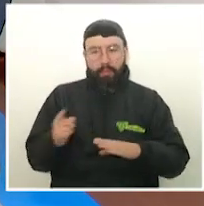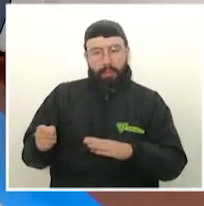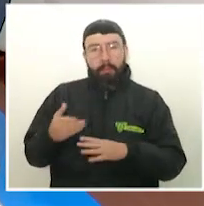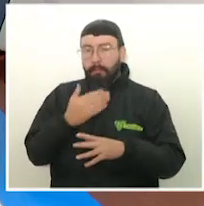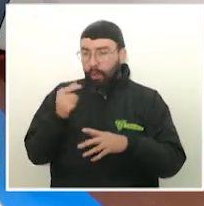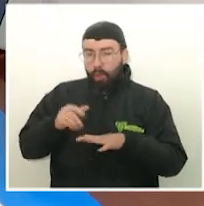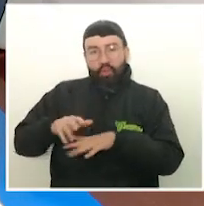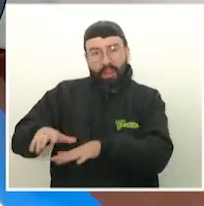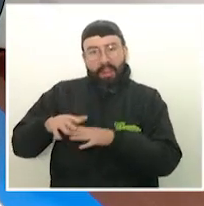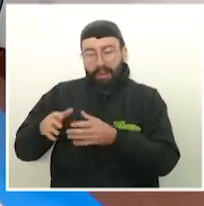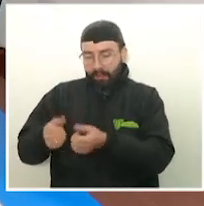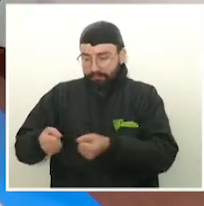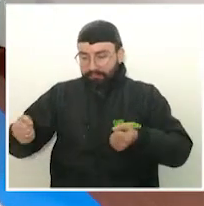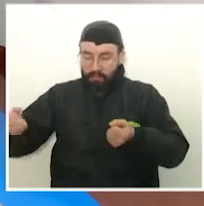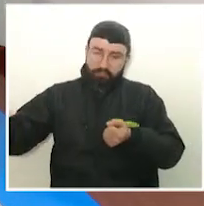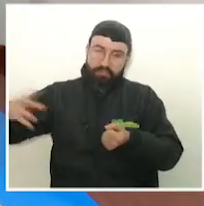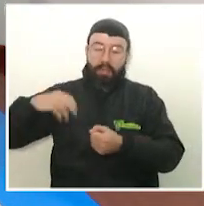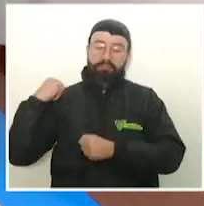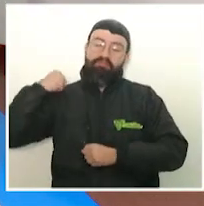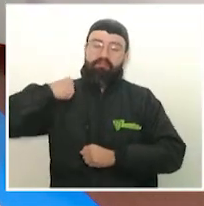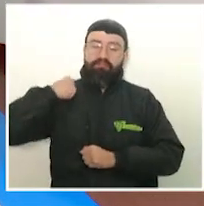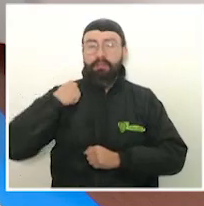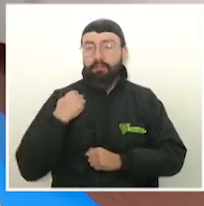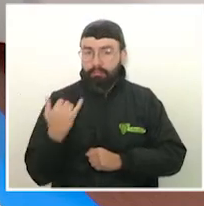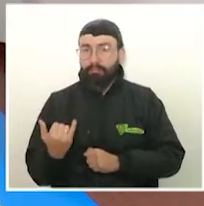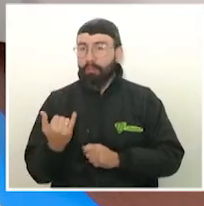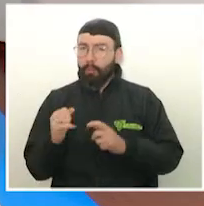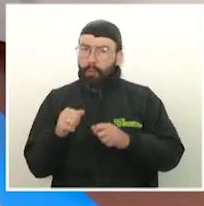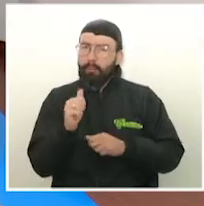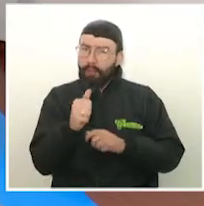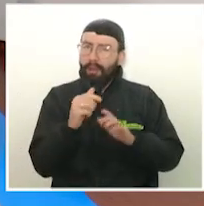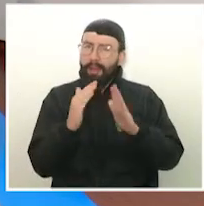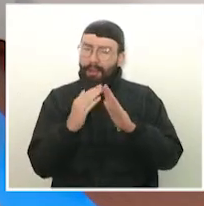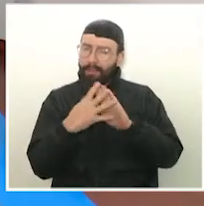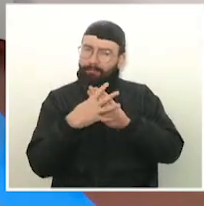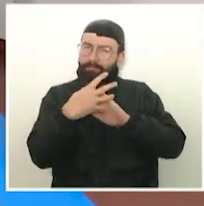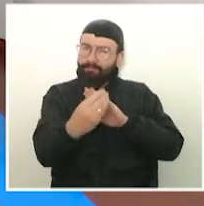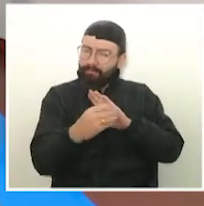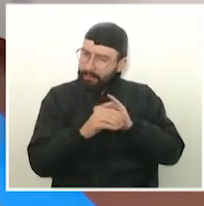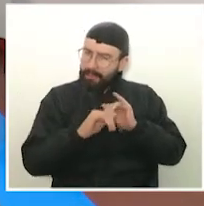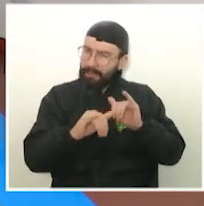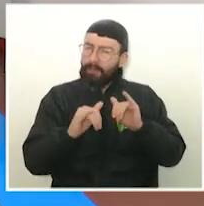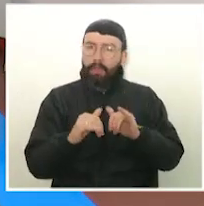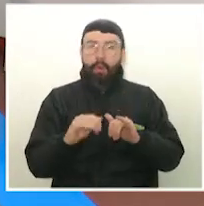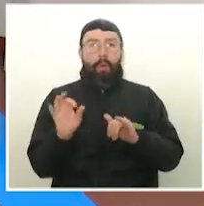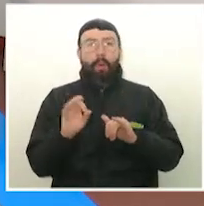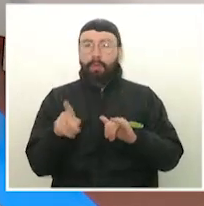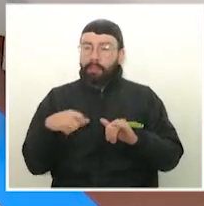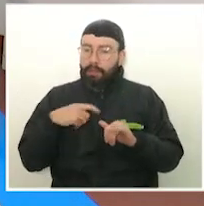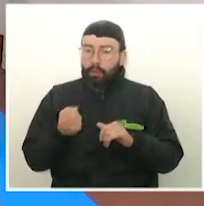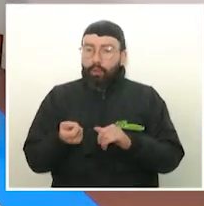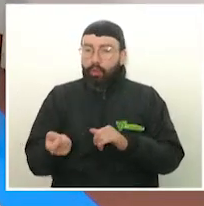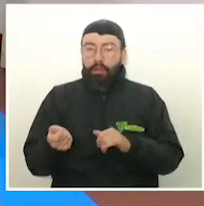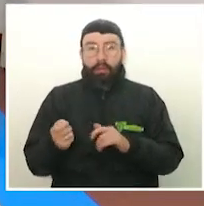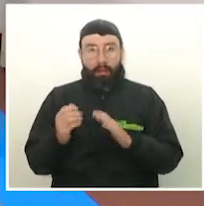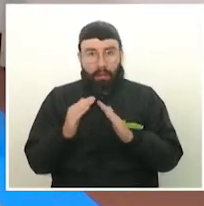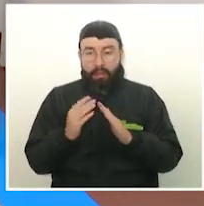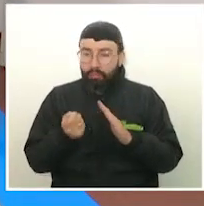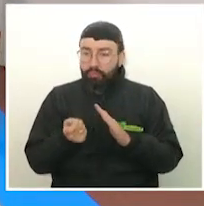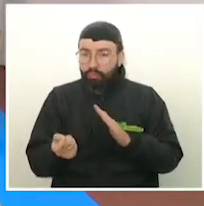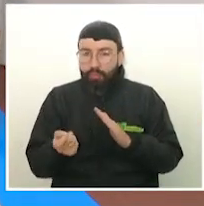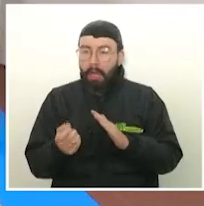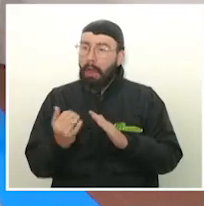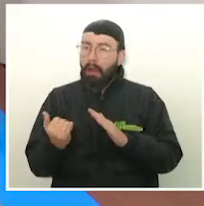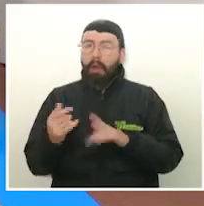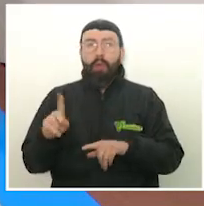biodegradables, reutilizables, para que ustedes también hagan este ejercicio en su casa, también si tienen espacios cercanos a sus hogares. Padre, vemos cómo